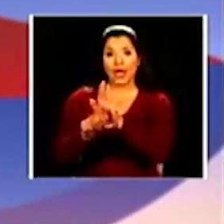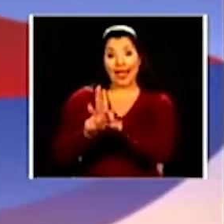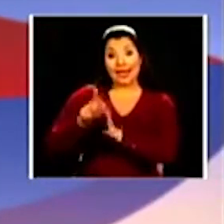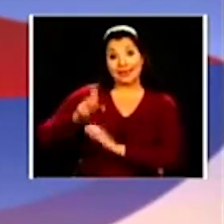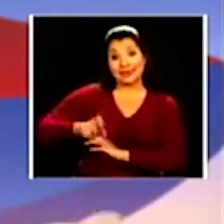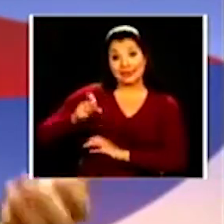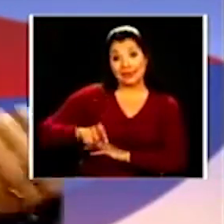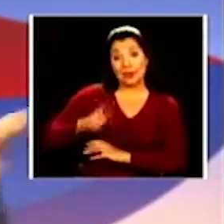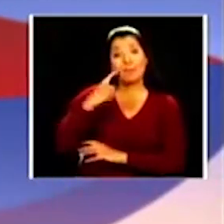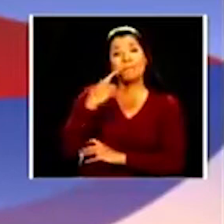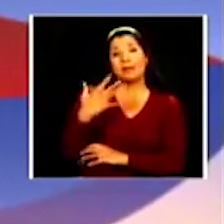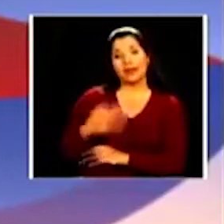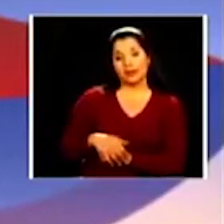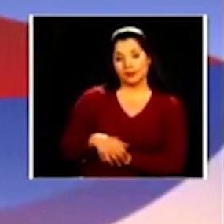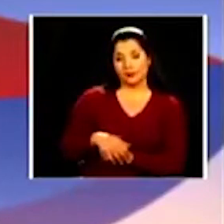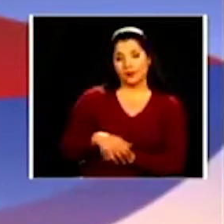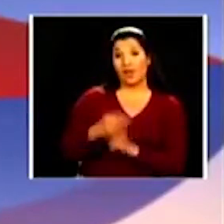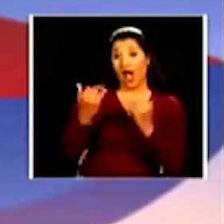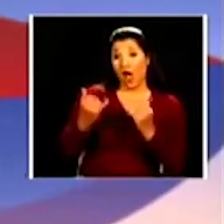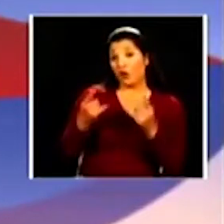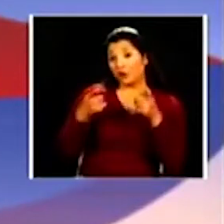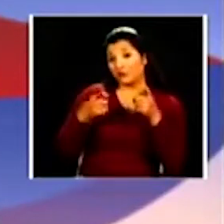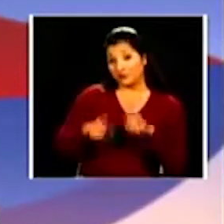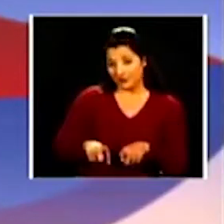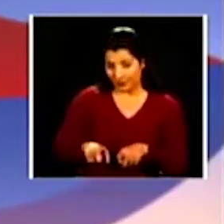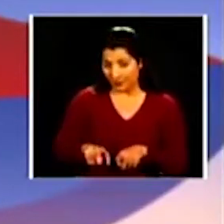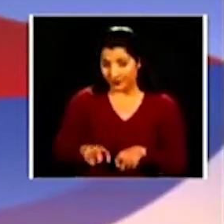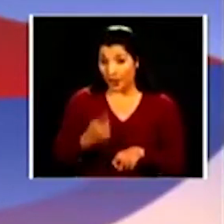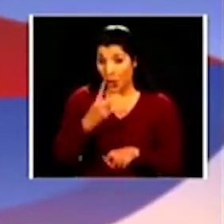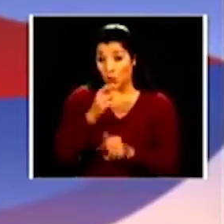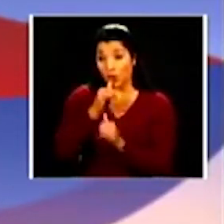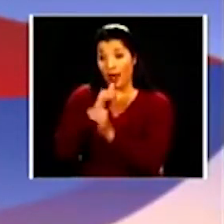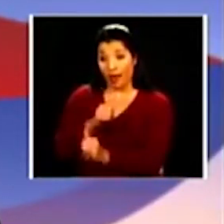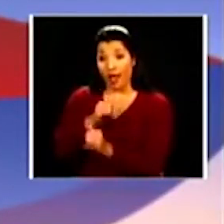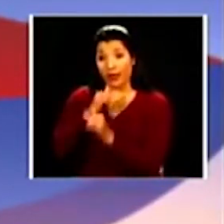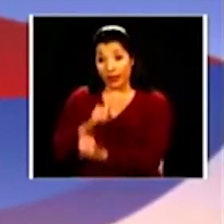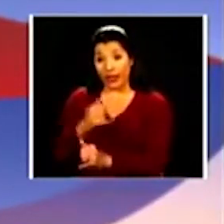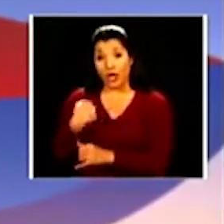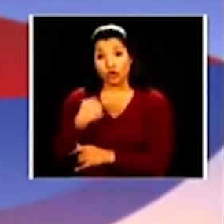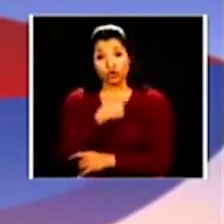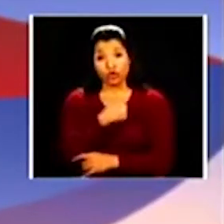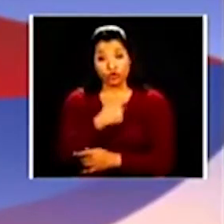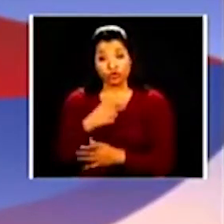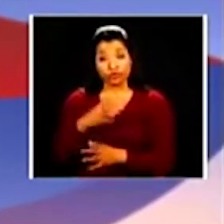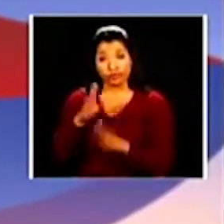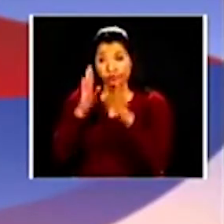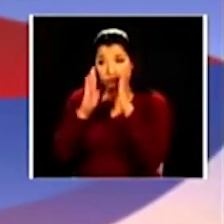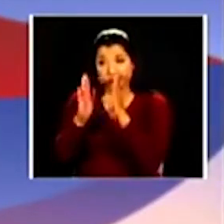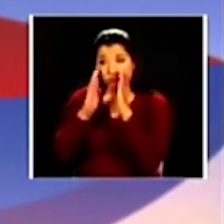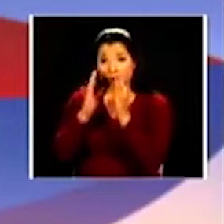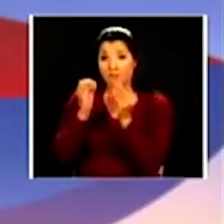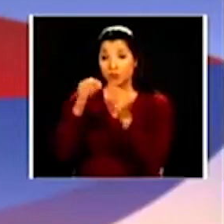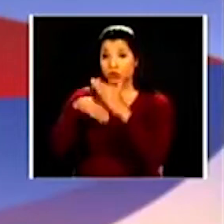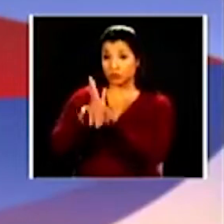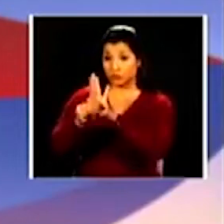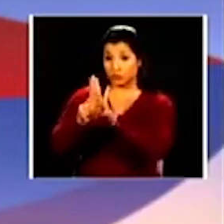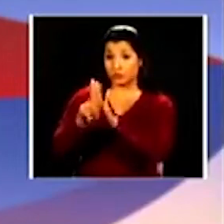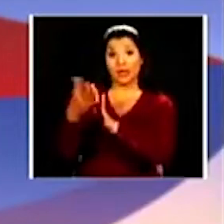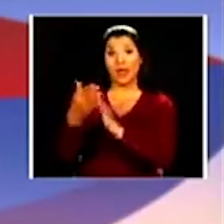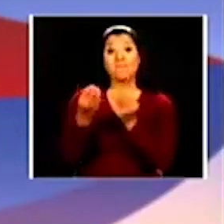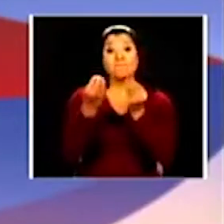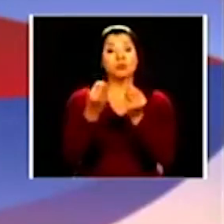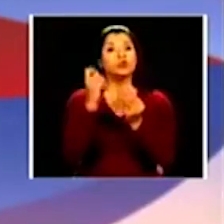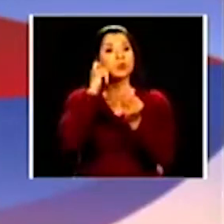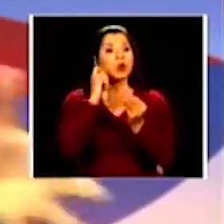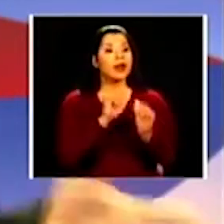está pasando. Una de las quejas que más recibíamos en nuestro despacho en la Asamblea Legislativa tenía que ver con que muchas mujeres llevaban a sus hijos a la red de